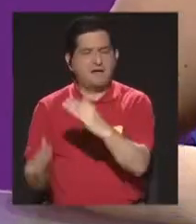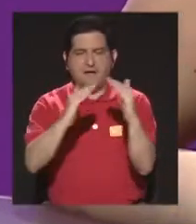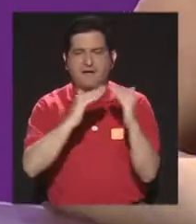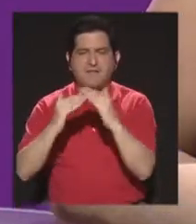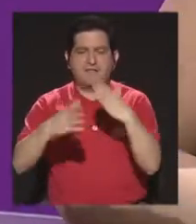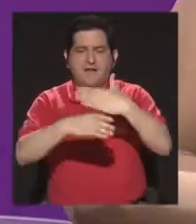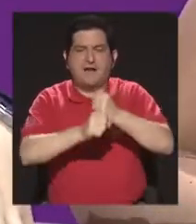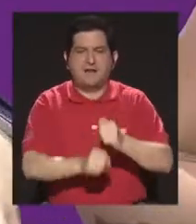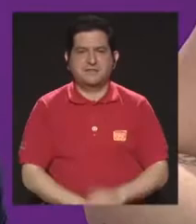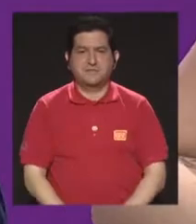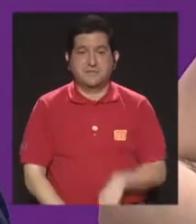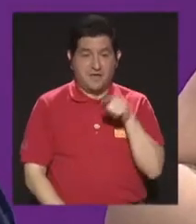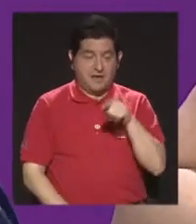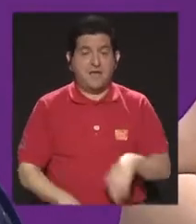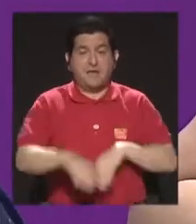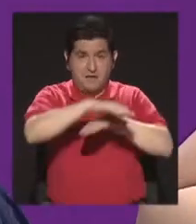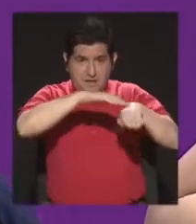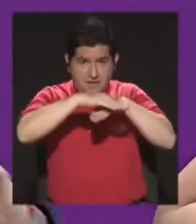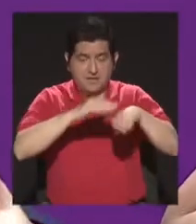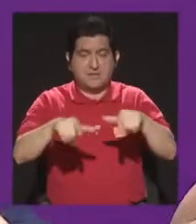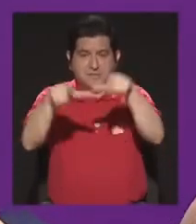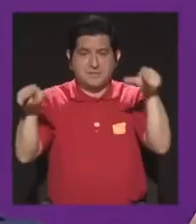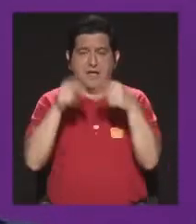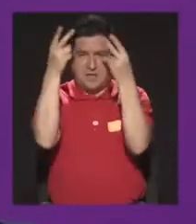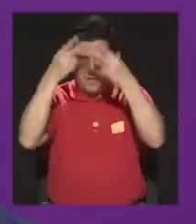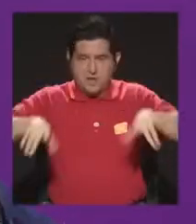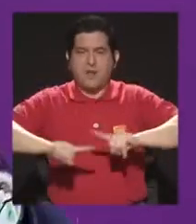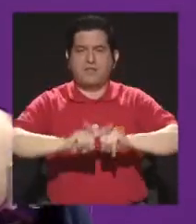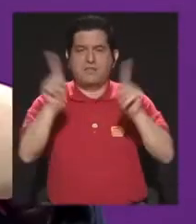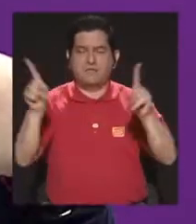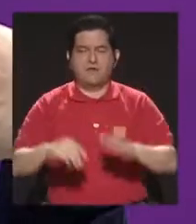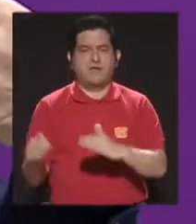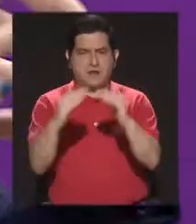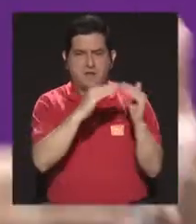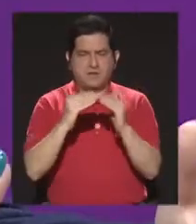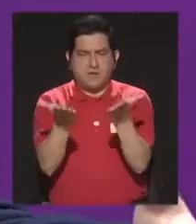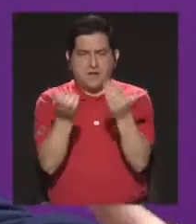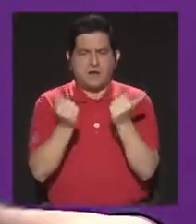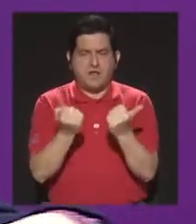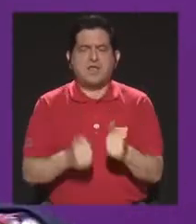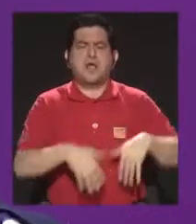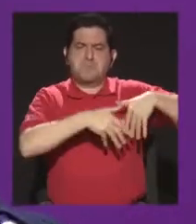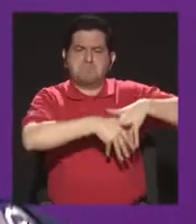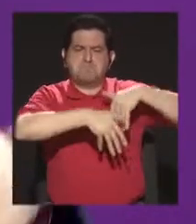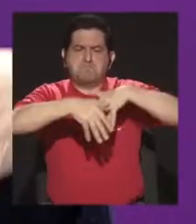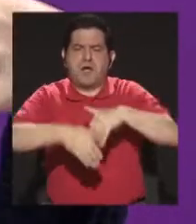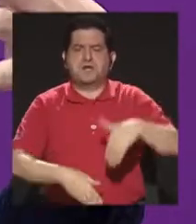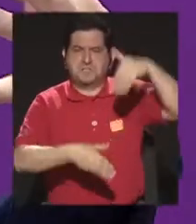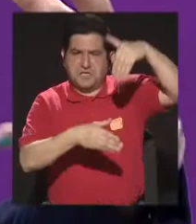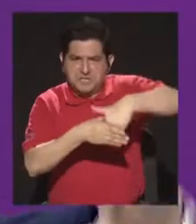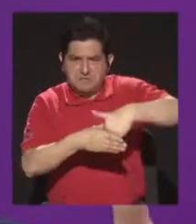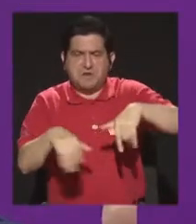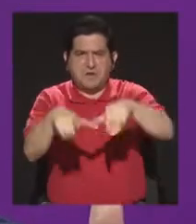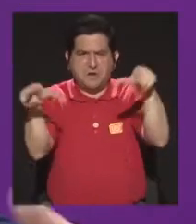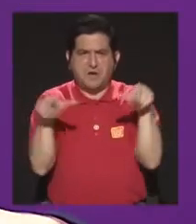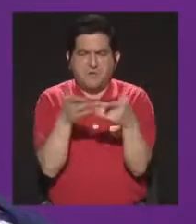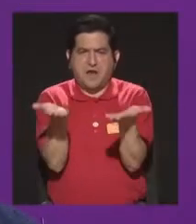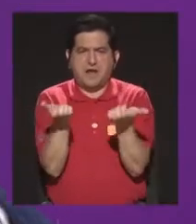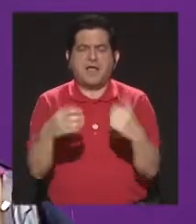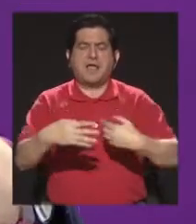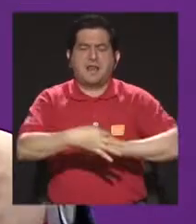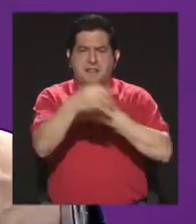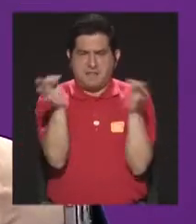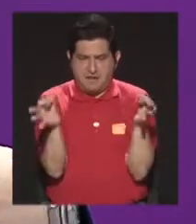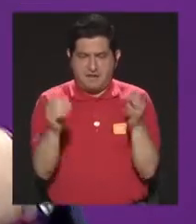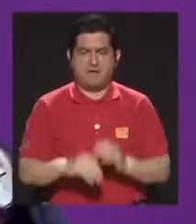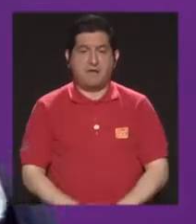hace alrededor de la plataforma y del sitio web son diferentes. Hay ciudades en donde se quieren hacer marchas, intervenciones, hay lugares en donde se quieren hacer talleres,